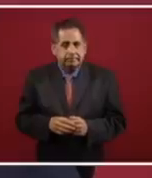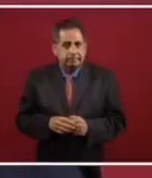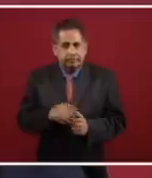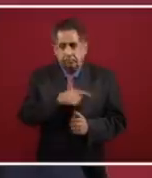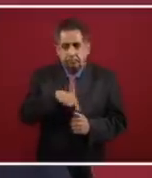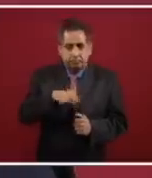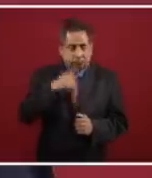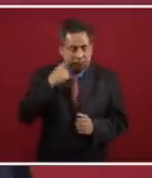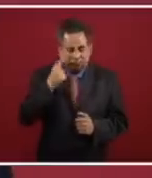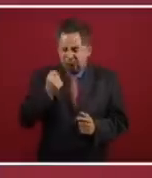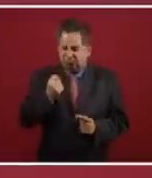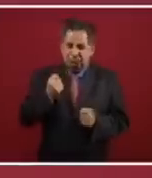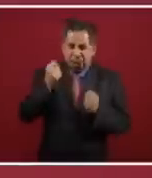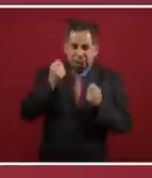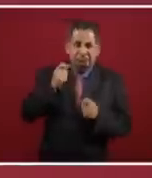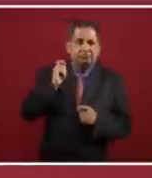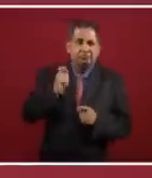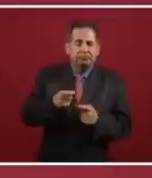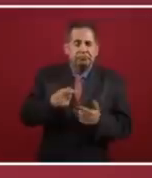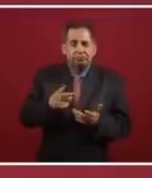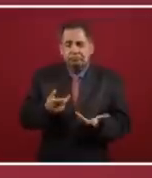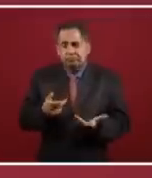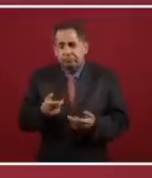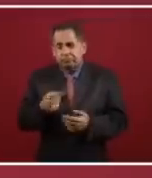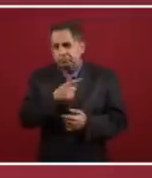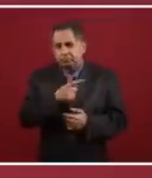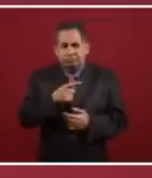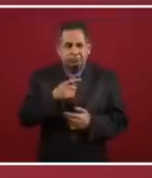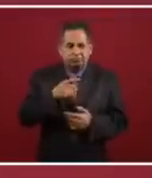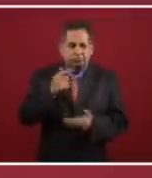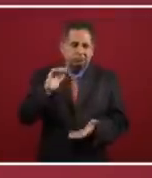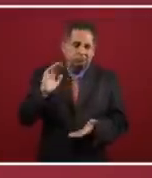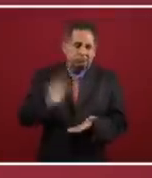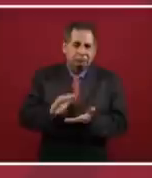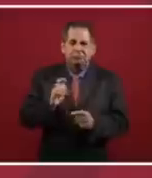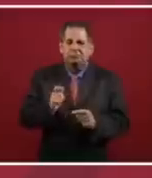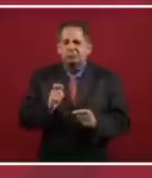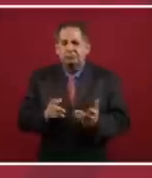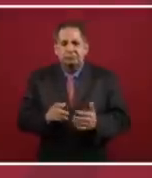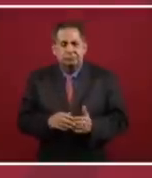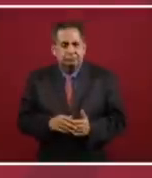deliberada o reducir